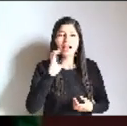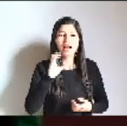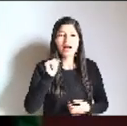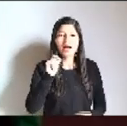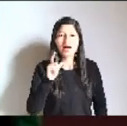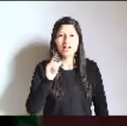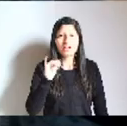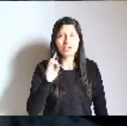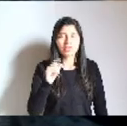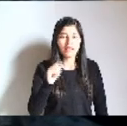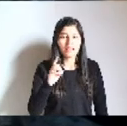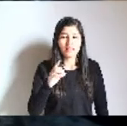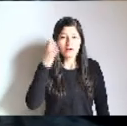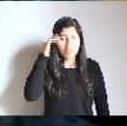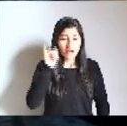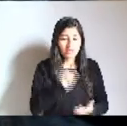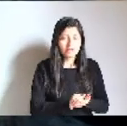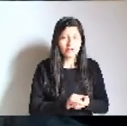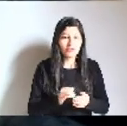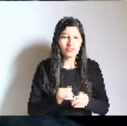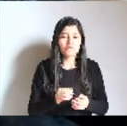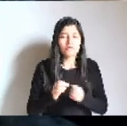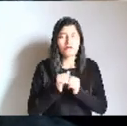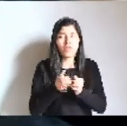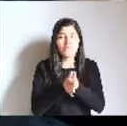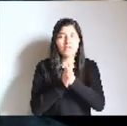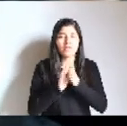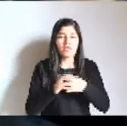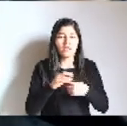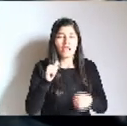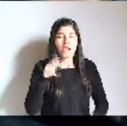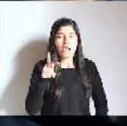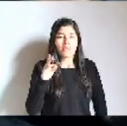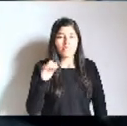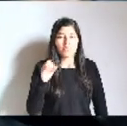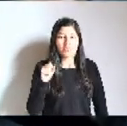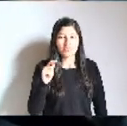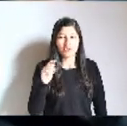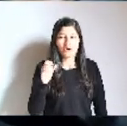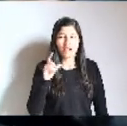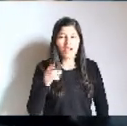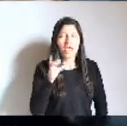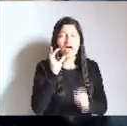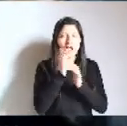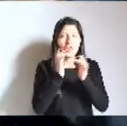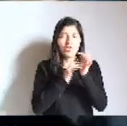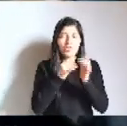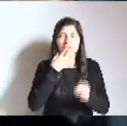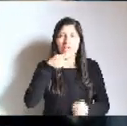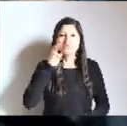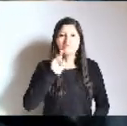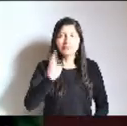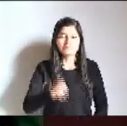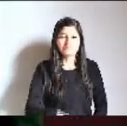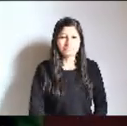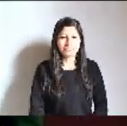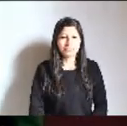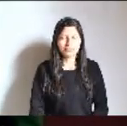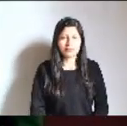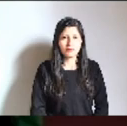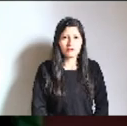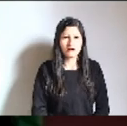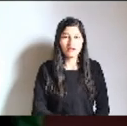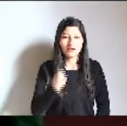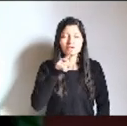calidad. Por eso, frente a la petición de los apóstoles, Jesús les responderá: si